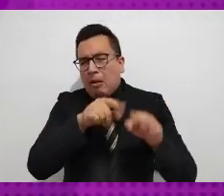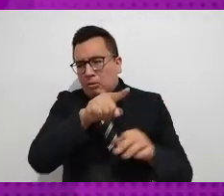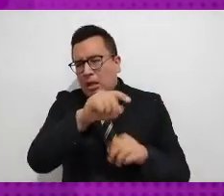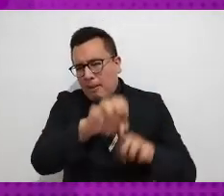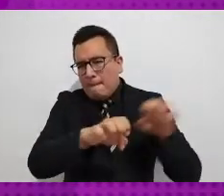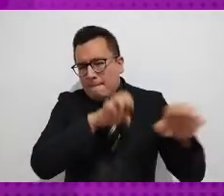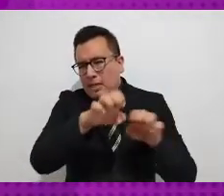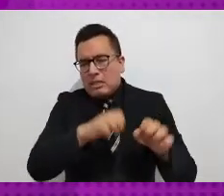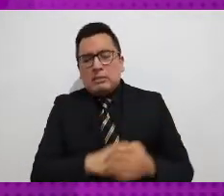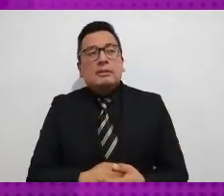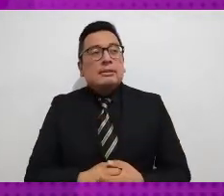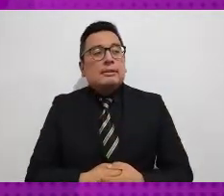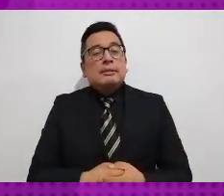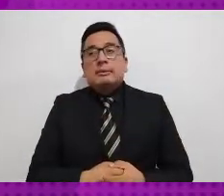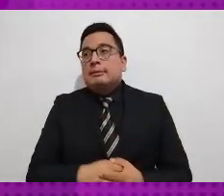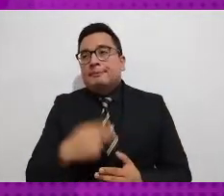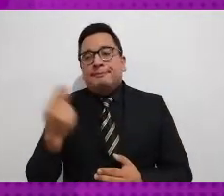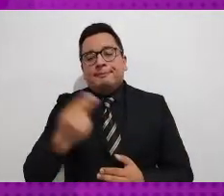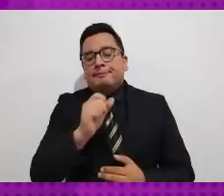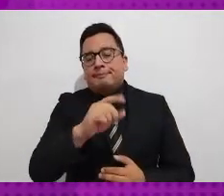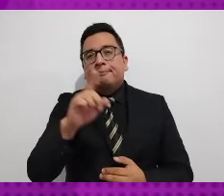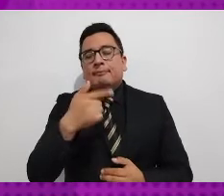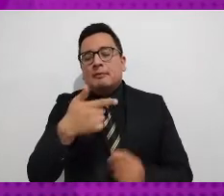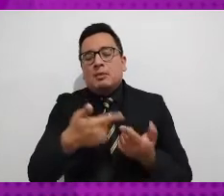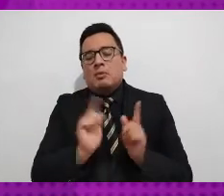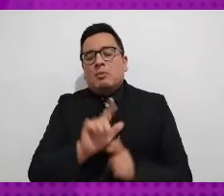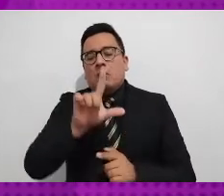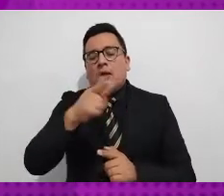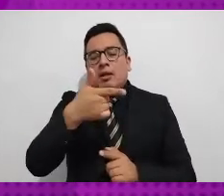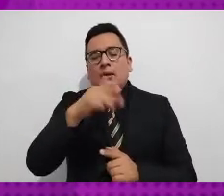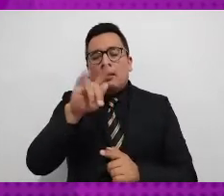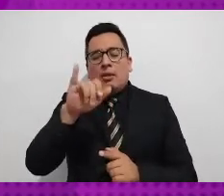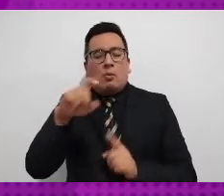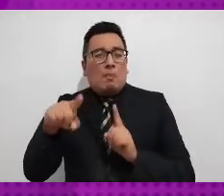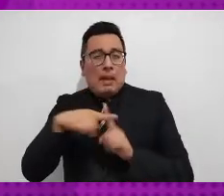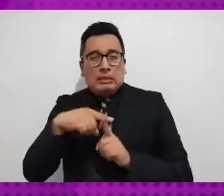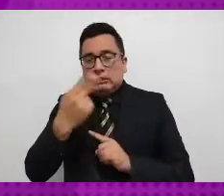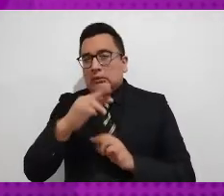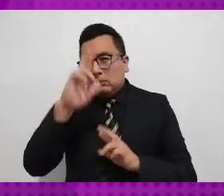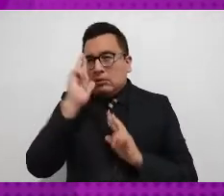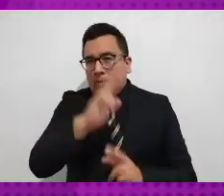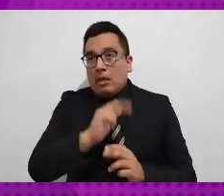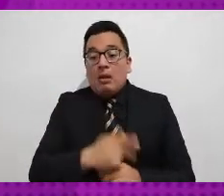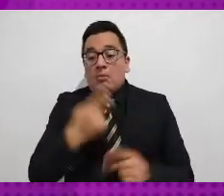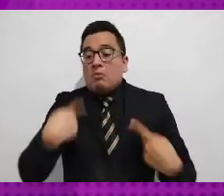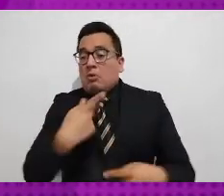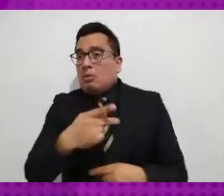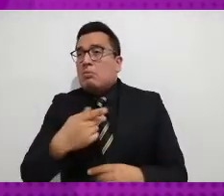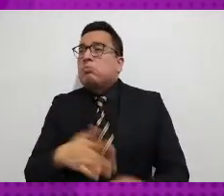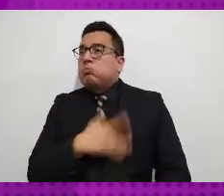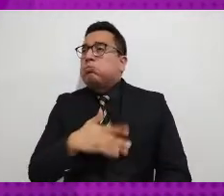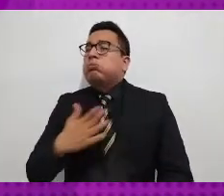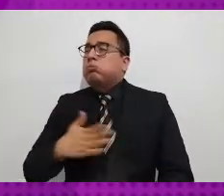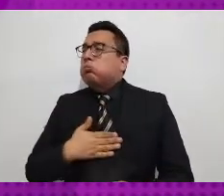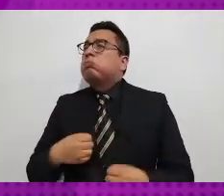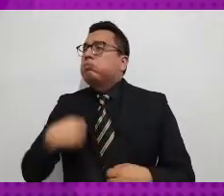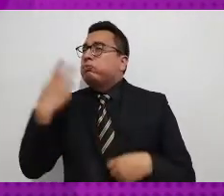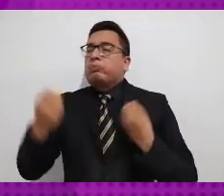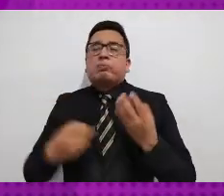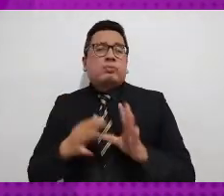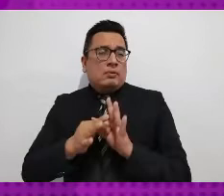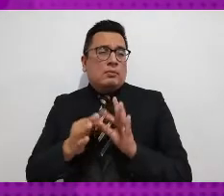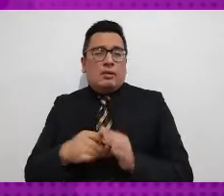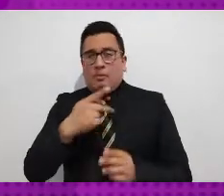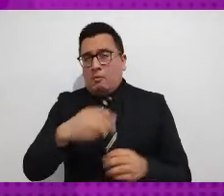vaya discriminando menos y que las personas puedan identificarse como parte de la diversidad en cualquier ámbito de la vida pública o privada.